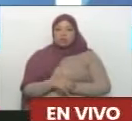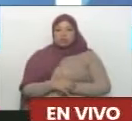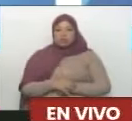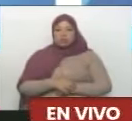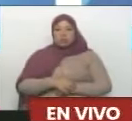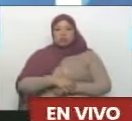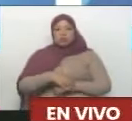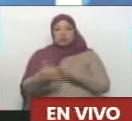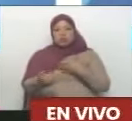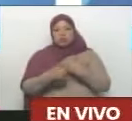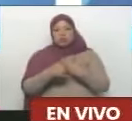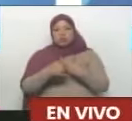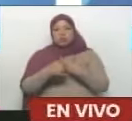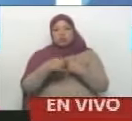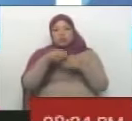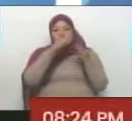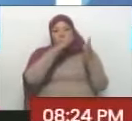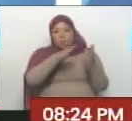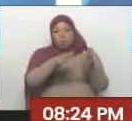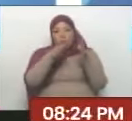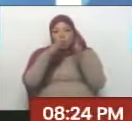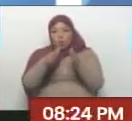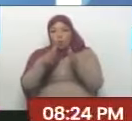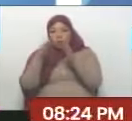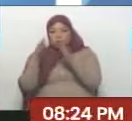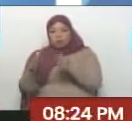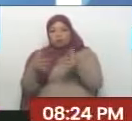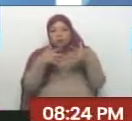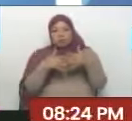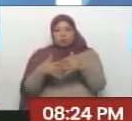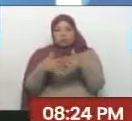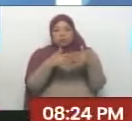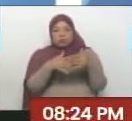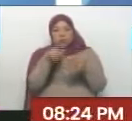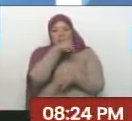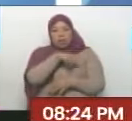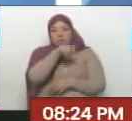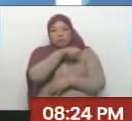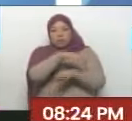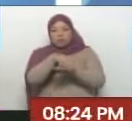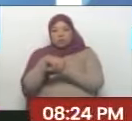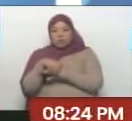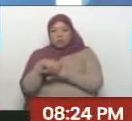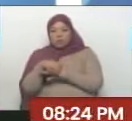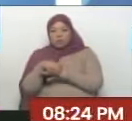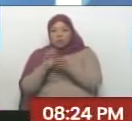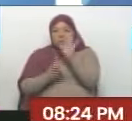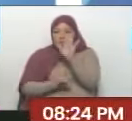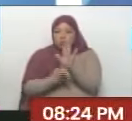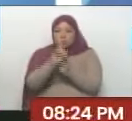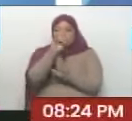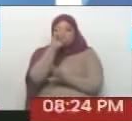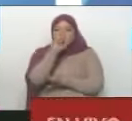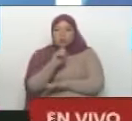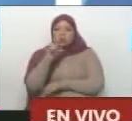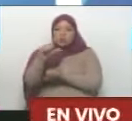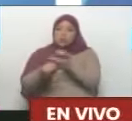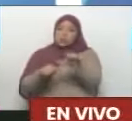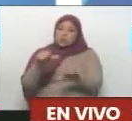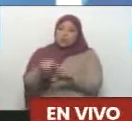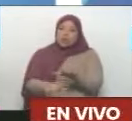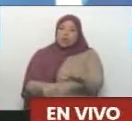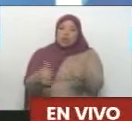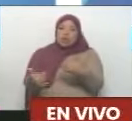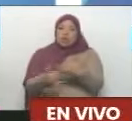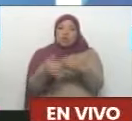Es consecuencia del orden reinante, unipolar y colonialista, que se ha desarrollado durante siglos explotando la